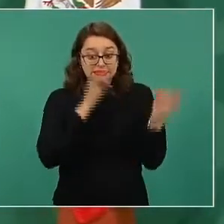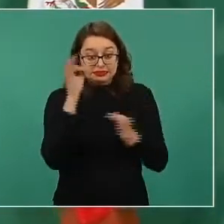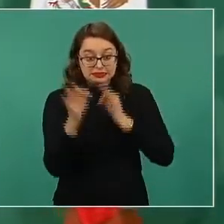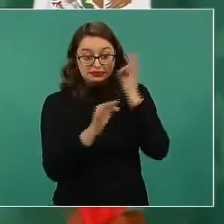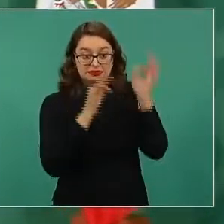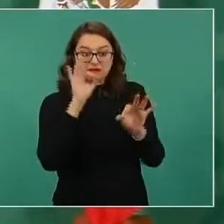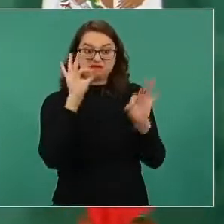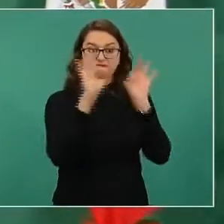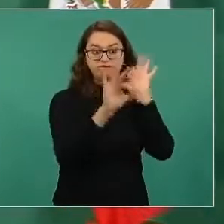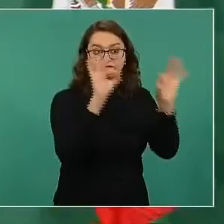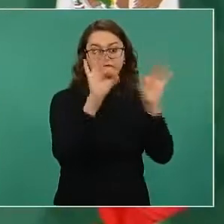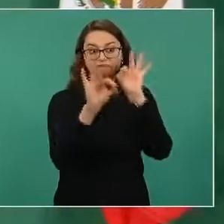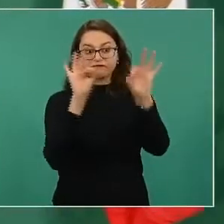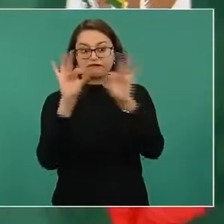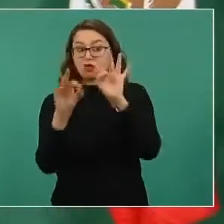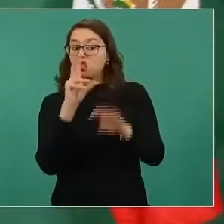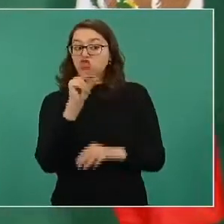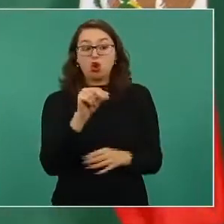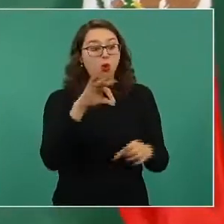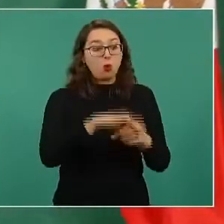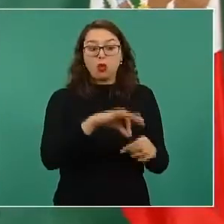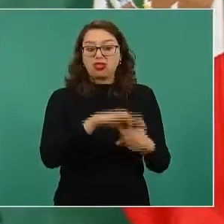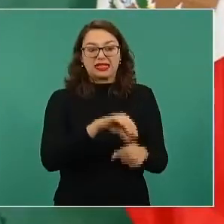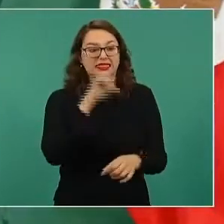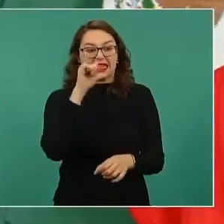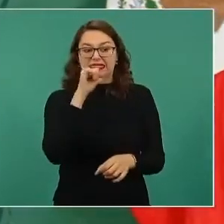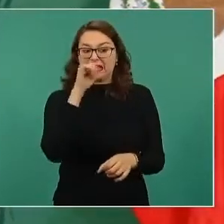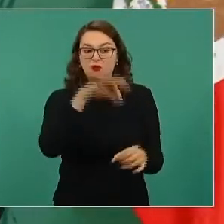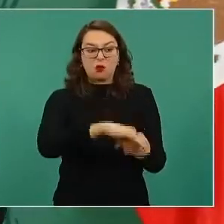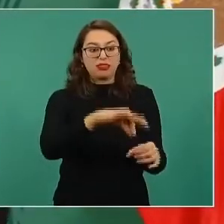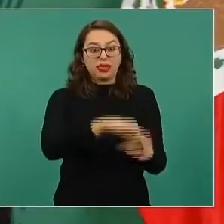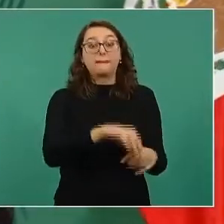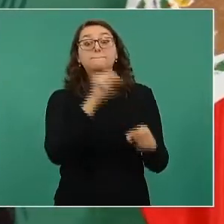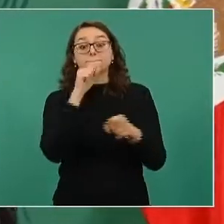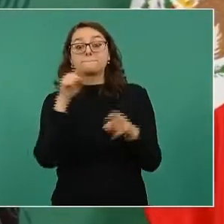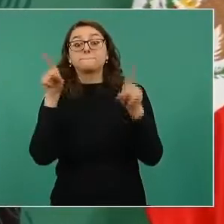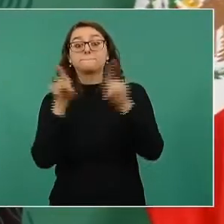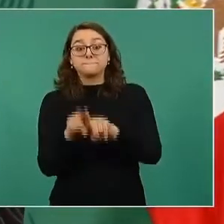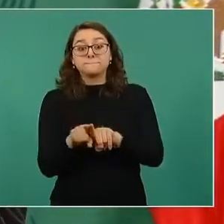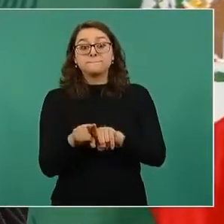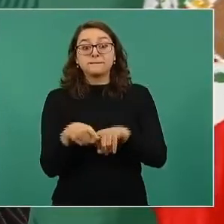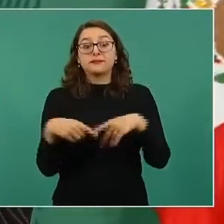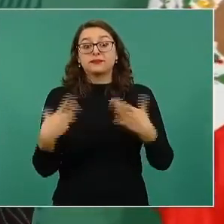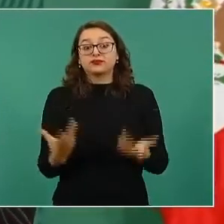también organizaciones de la llamada sociedad civil.